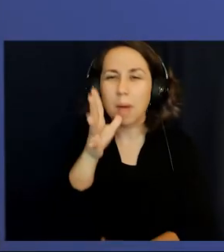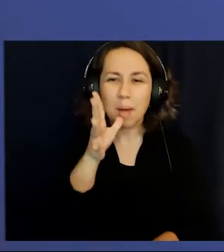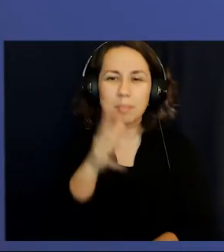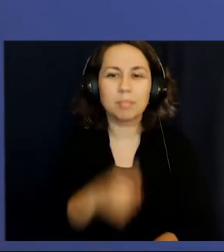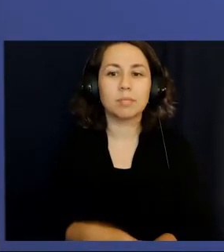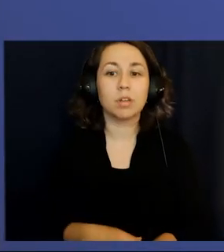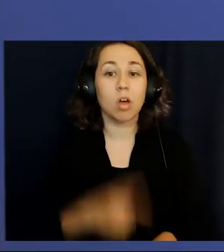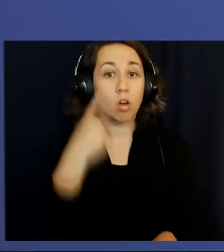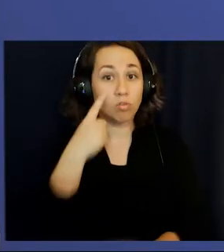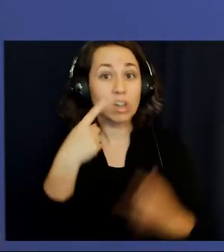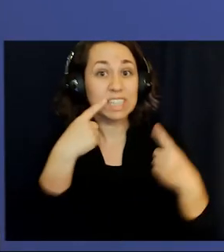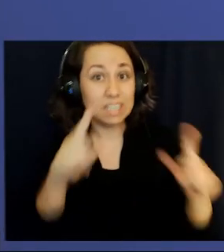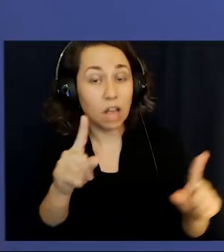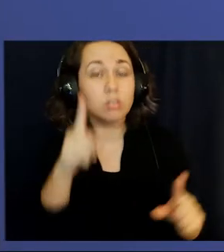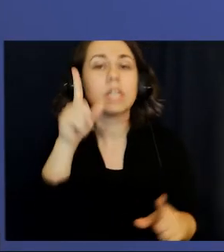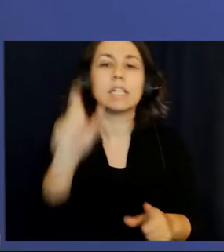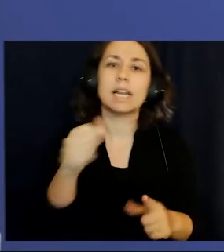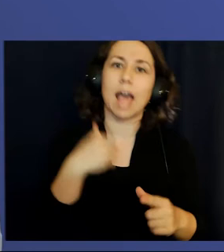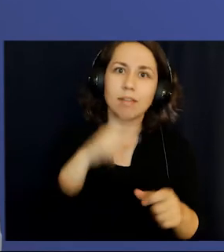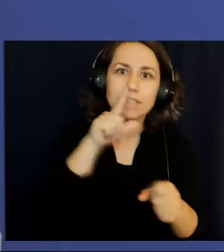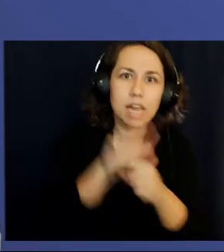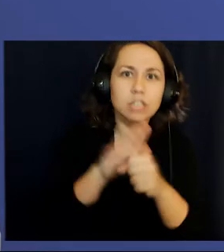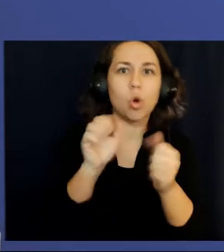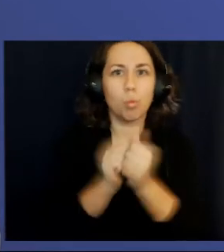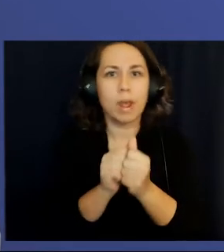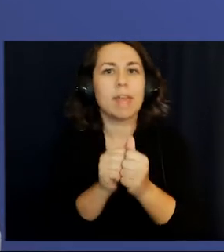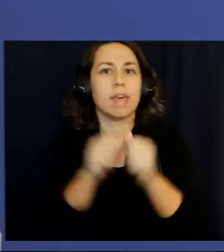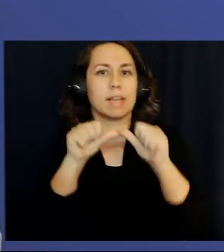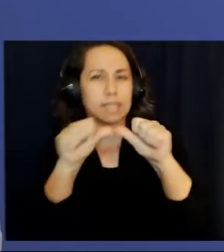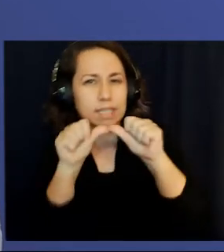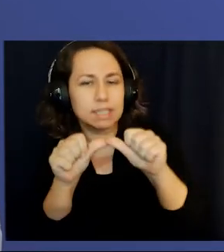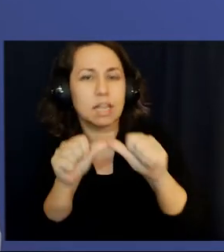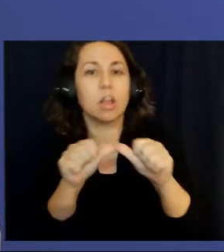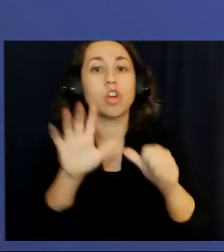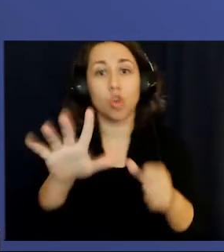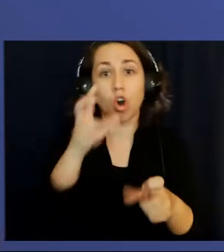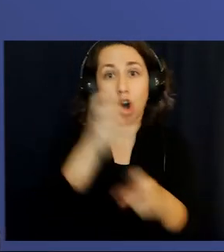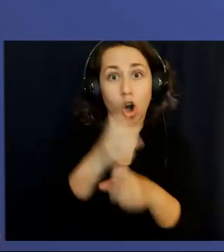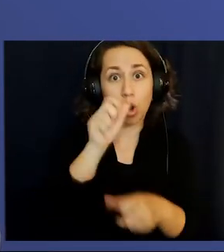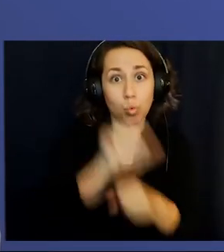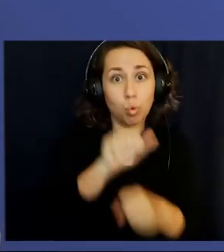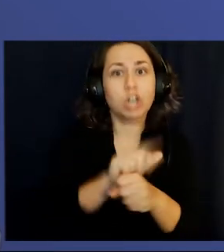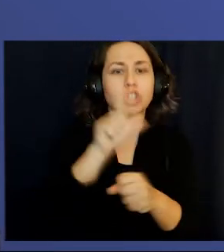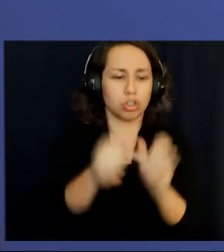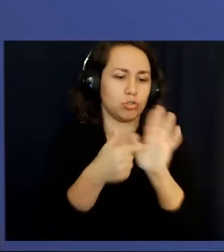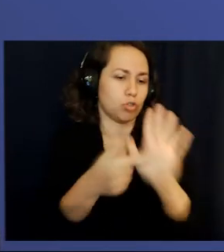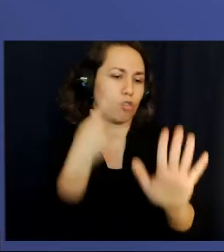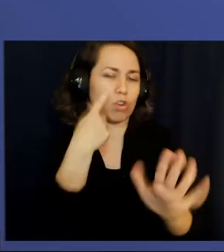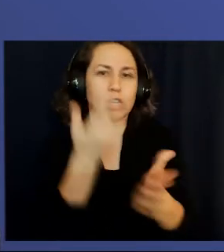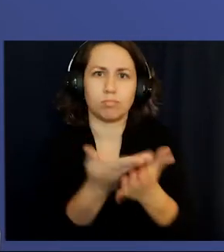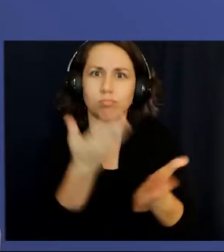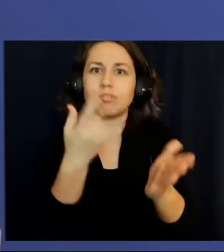Ser exitoso, lo primero que tienes que tener es dedicación y consistencia, que tu trabajo hable por sí mismo